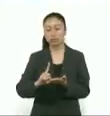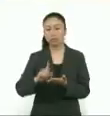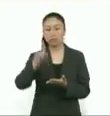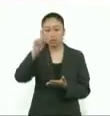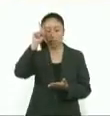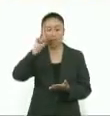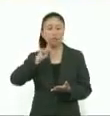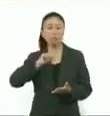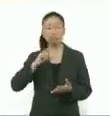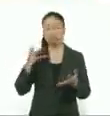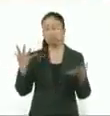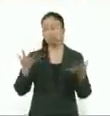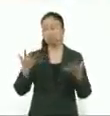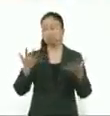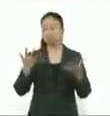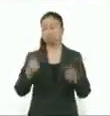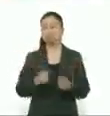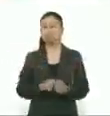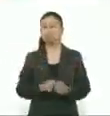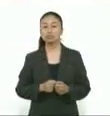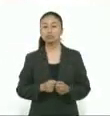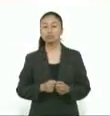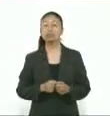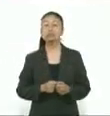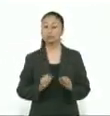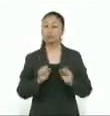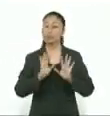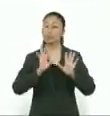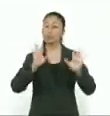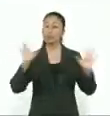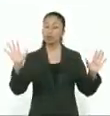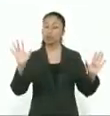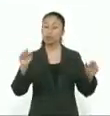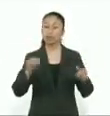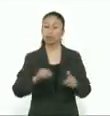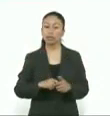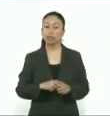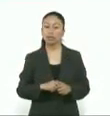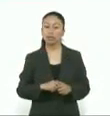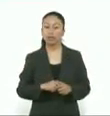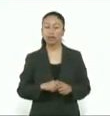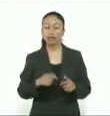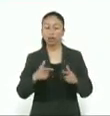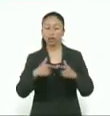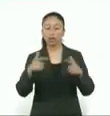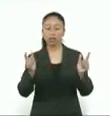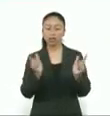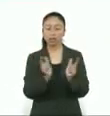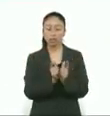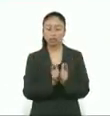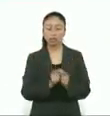quede claro, el movimiento feminista surgió de la izquierda.